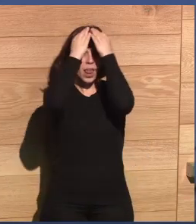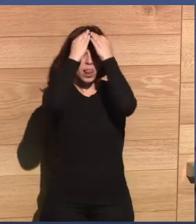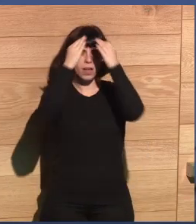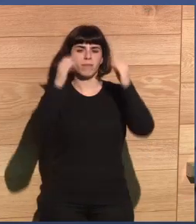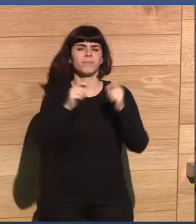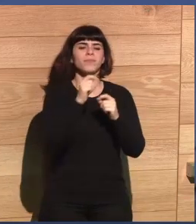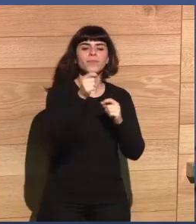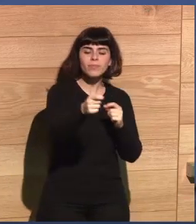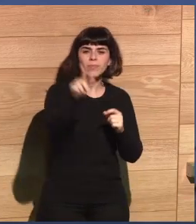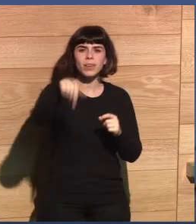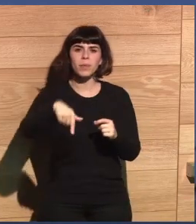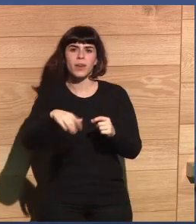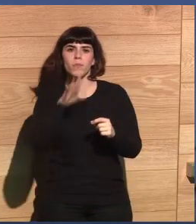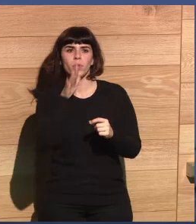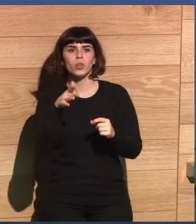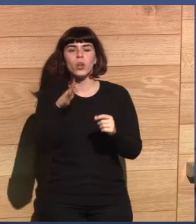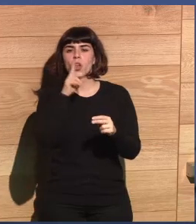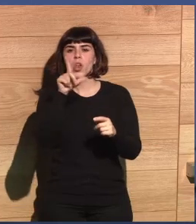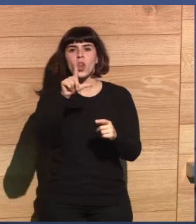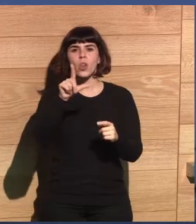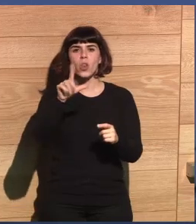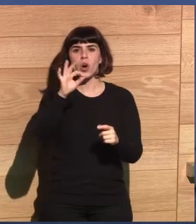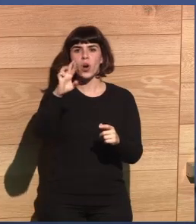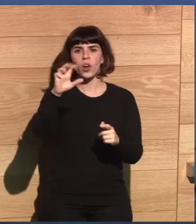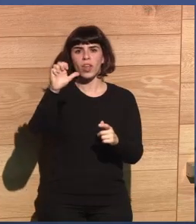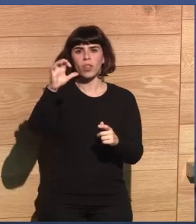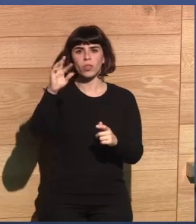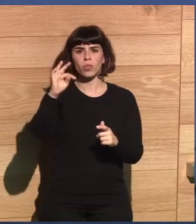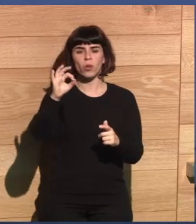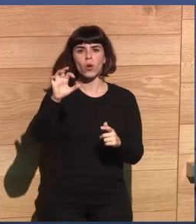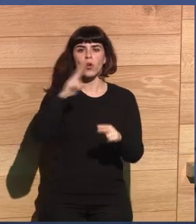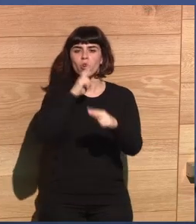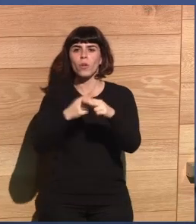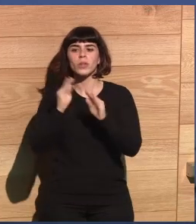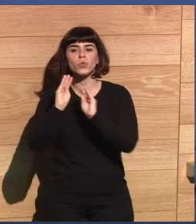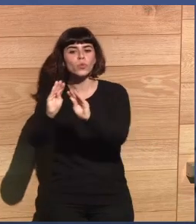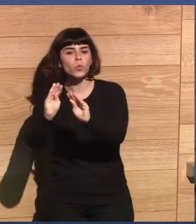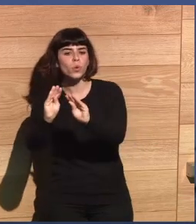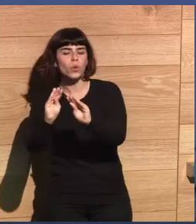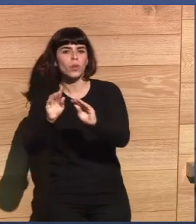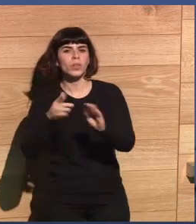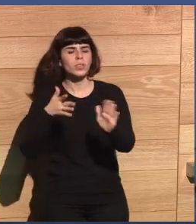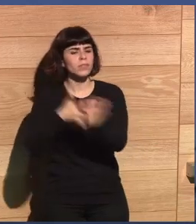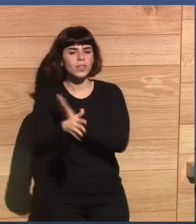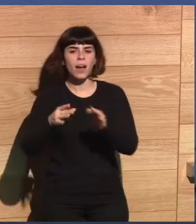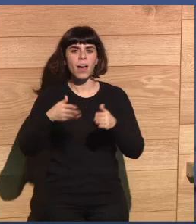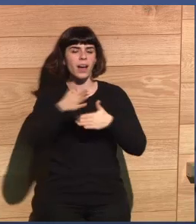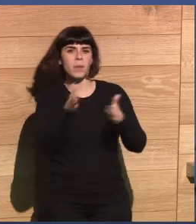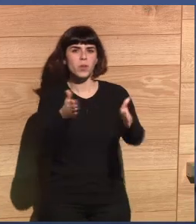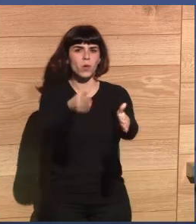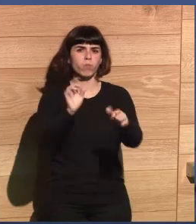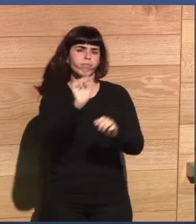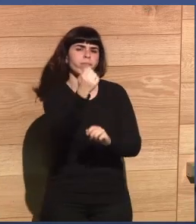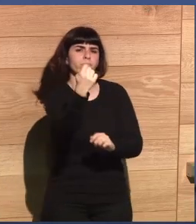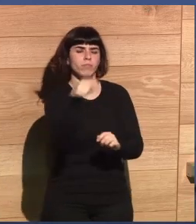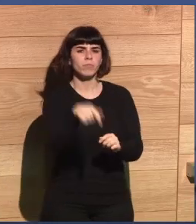llegaría el momento en el que el significado de su nombre sería entonces la luz de su camino. Cosas de padres, no sé. Es difícil verla, porque está